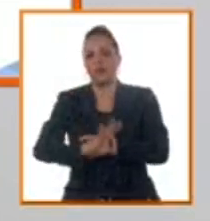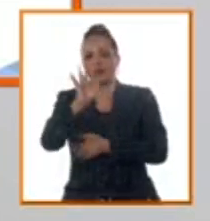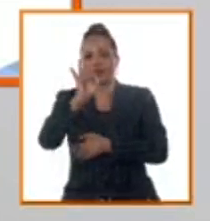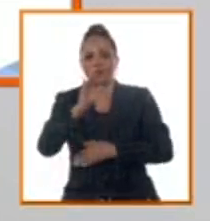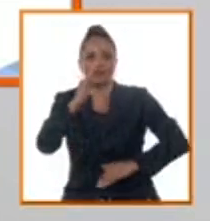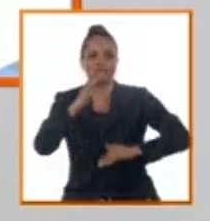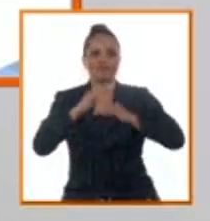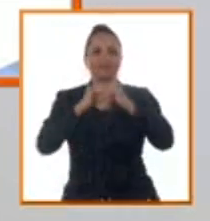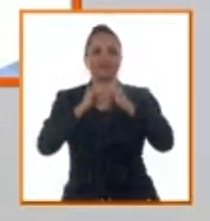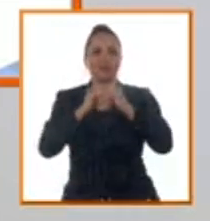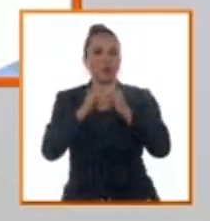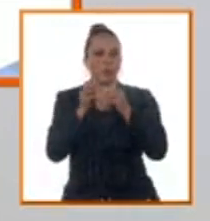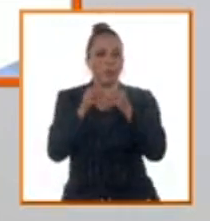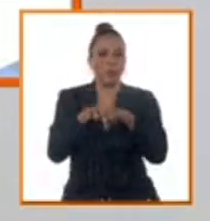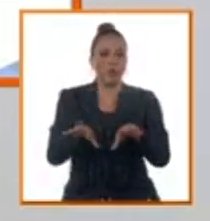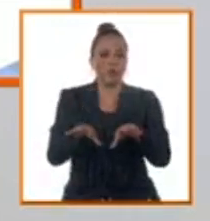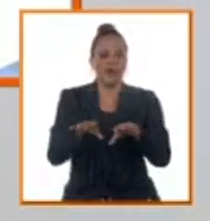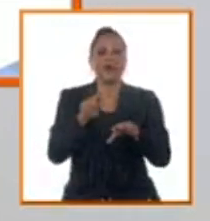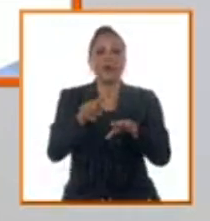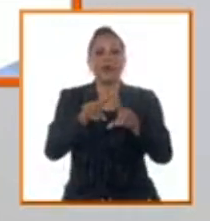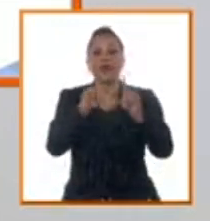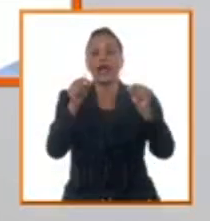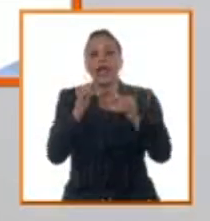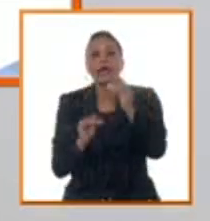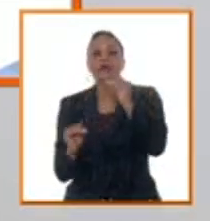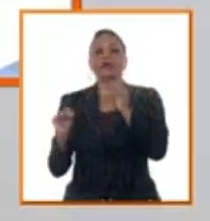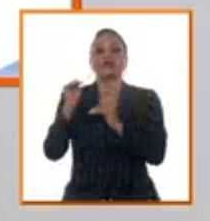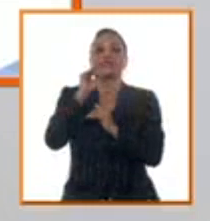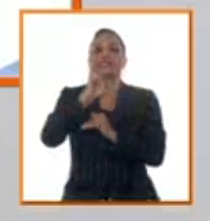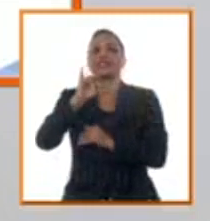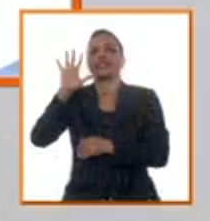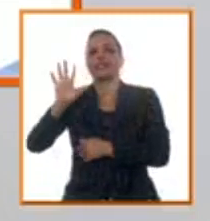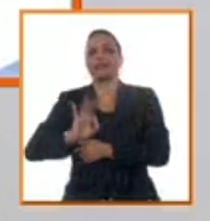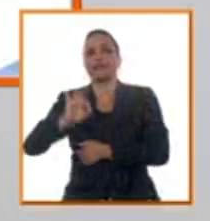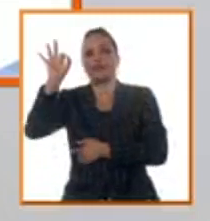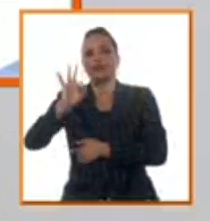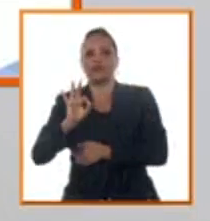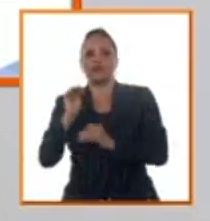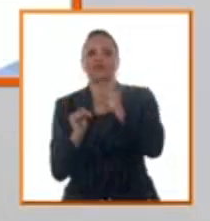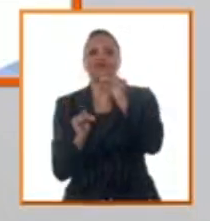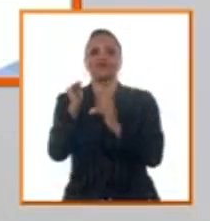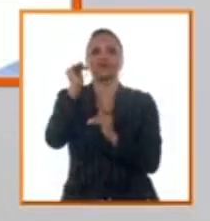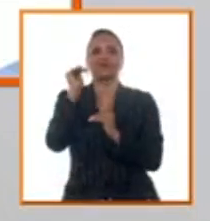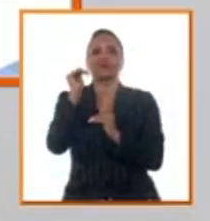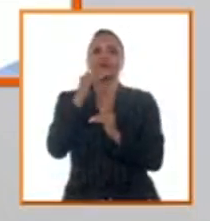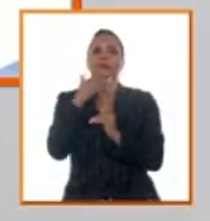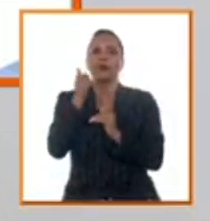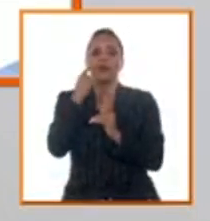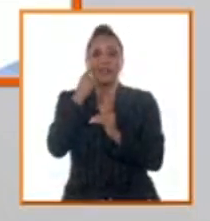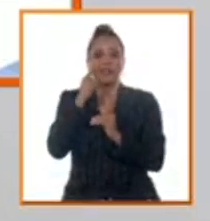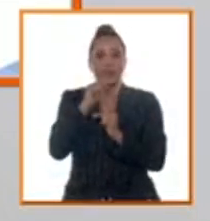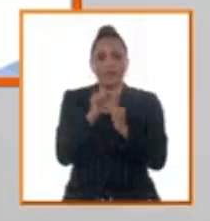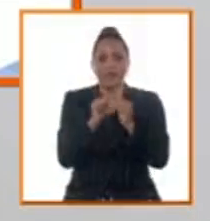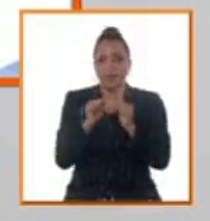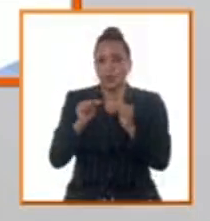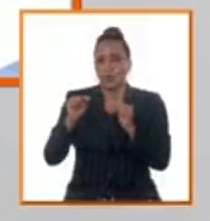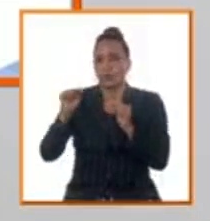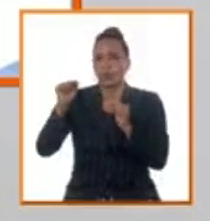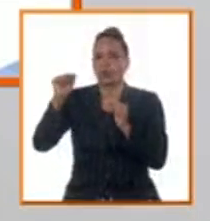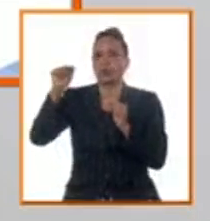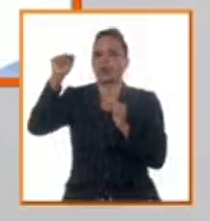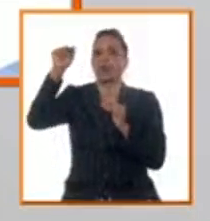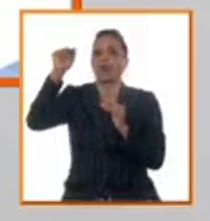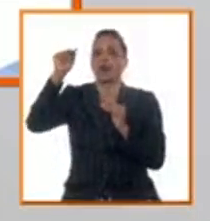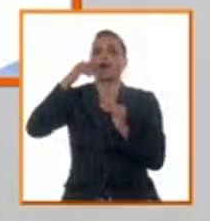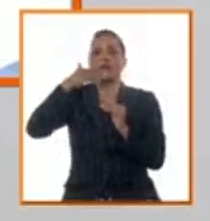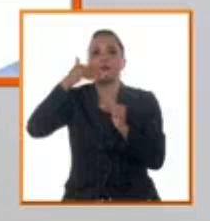la capacidad normal del país, a un 65%. Ahí aparece en el gráfico la manera en que fue creciendo el llenado nacional.